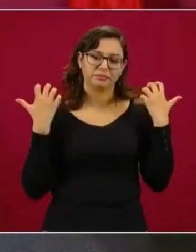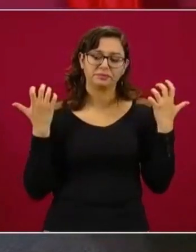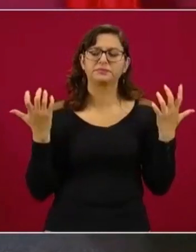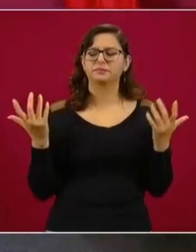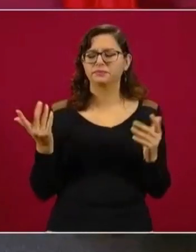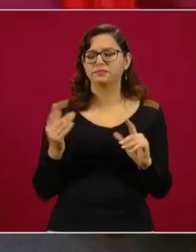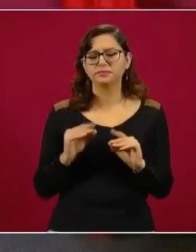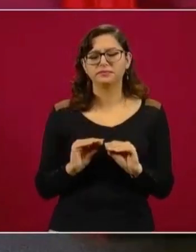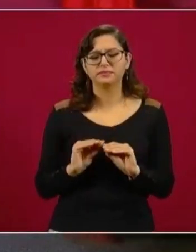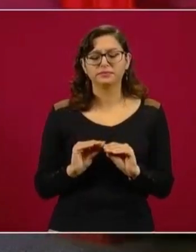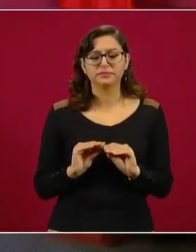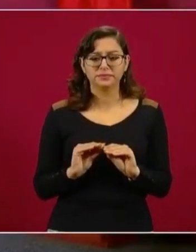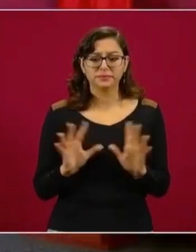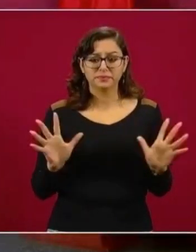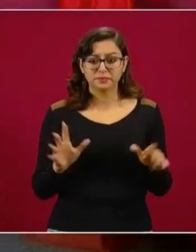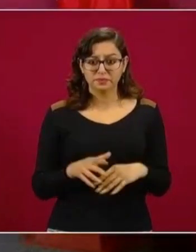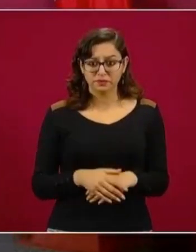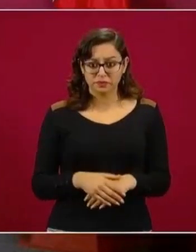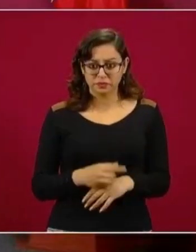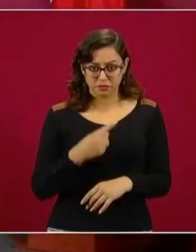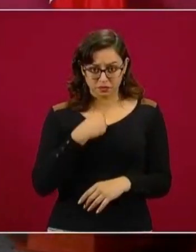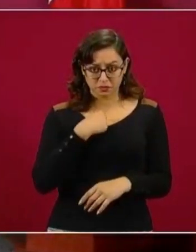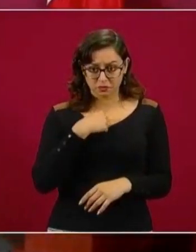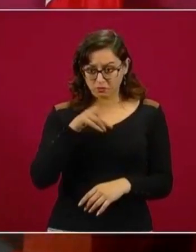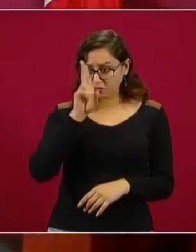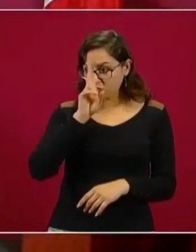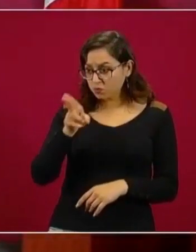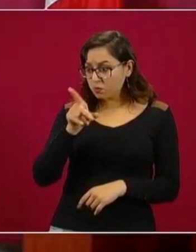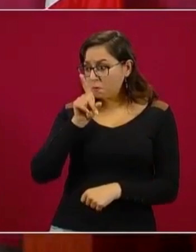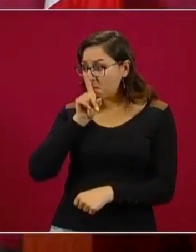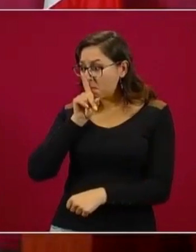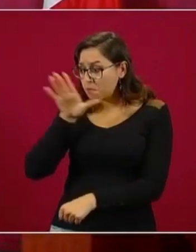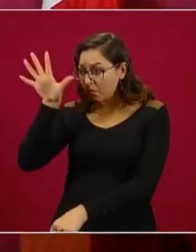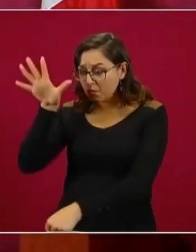Nosotros no vamos a censurar a nadie,